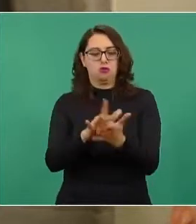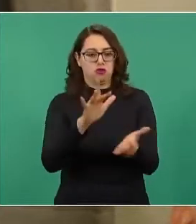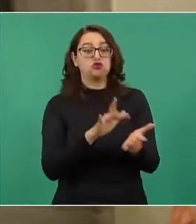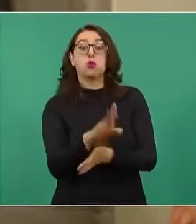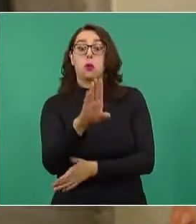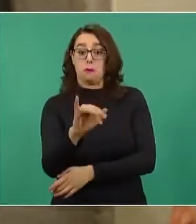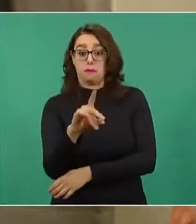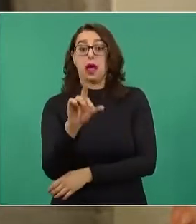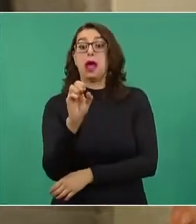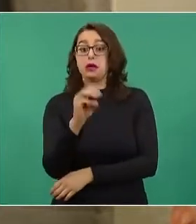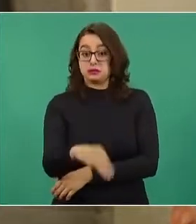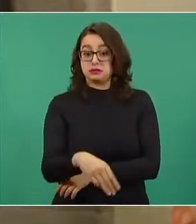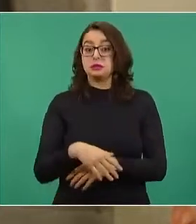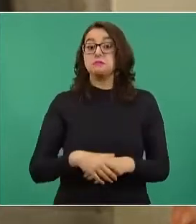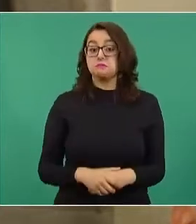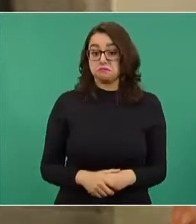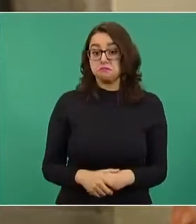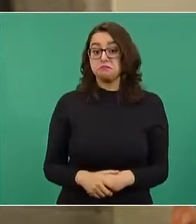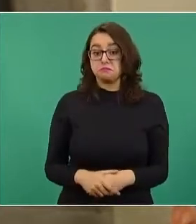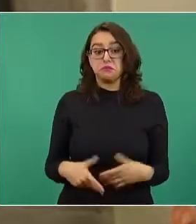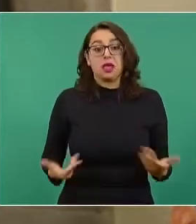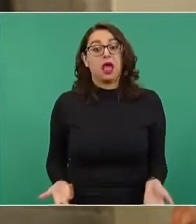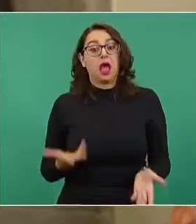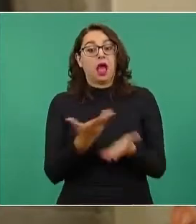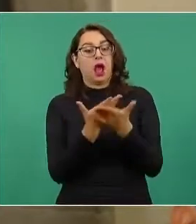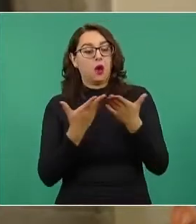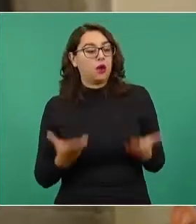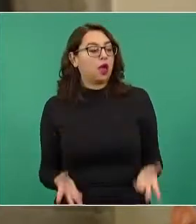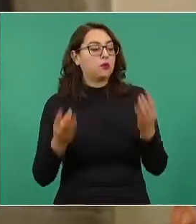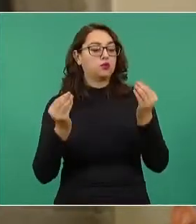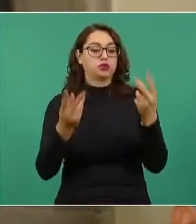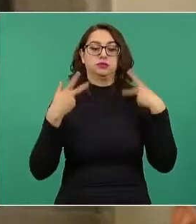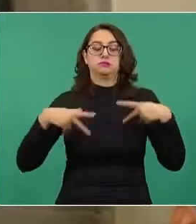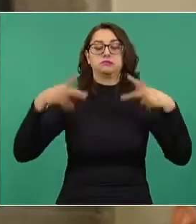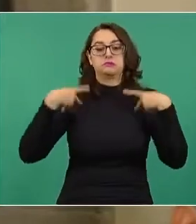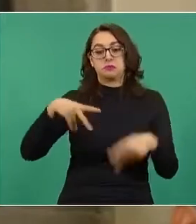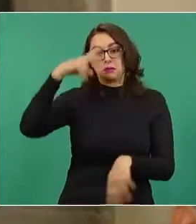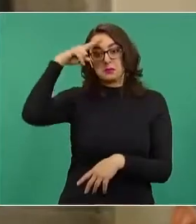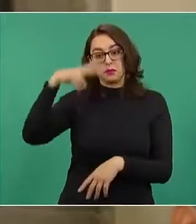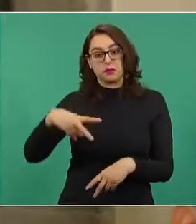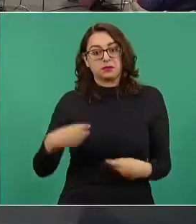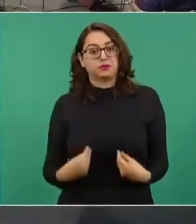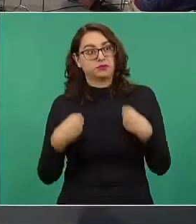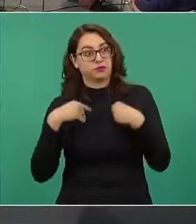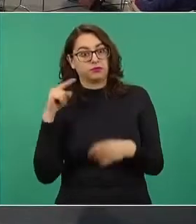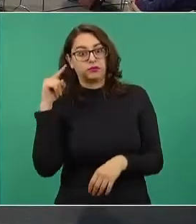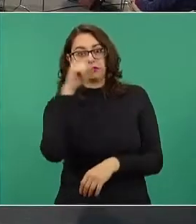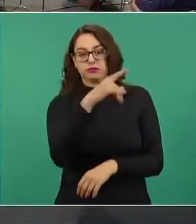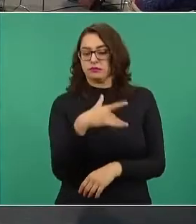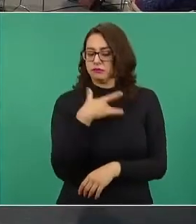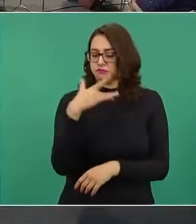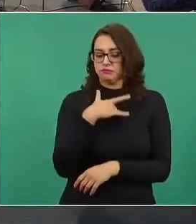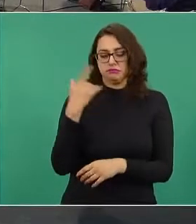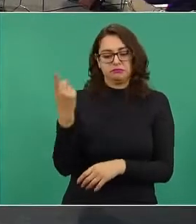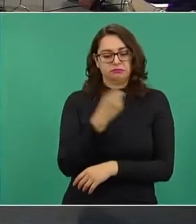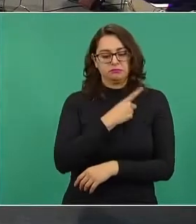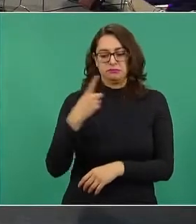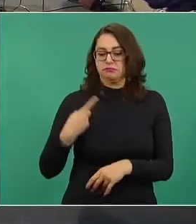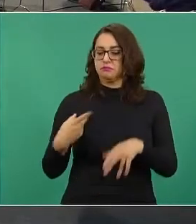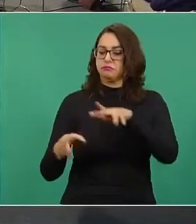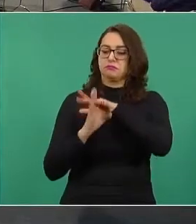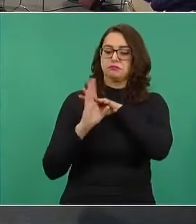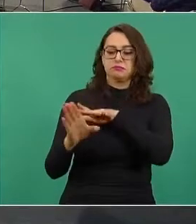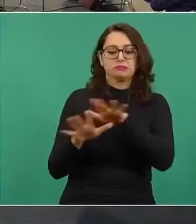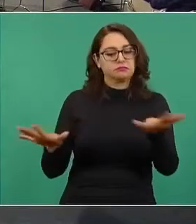Biden. Muchos mexicanos están pugnando para que haya una reforma migratoria. Sin embargo, yo creo que no va a haber una